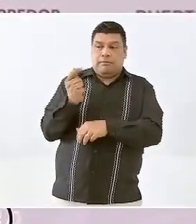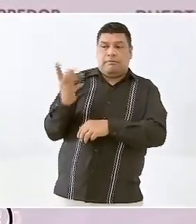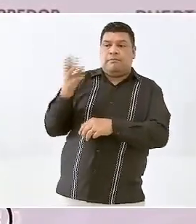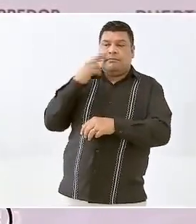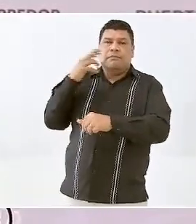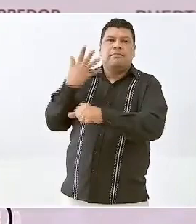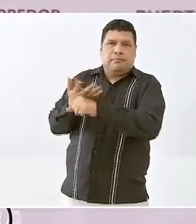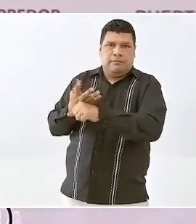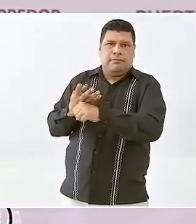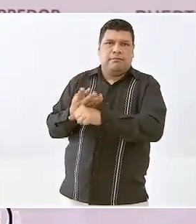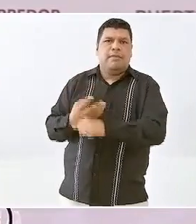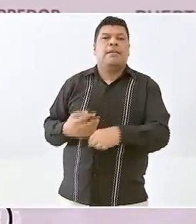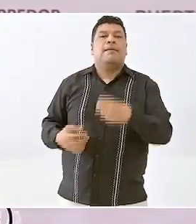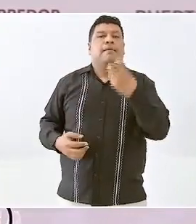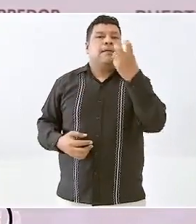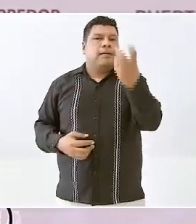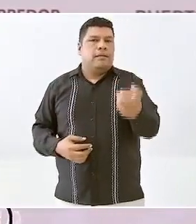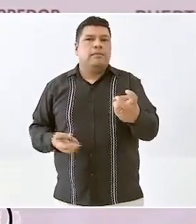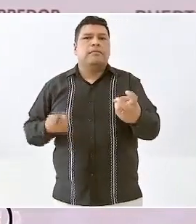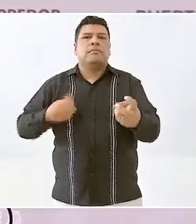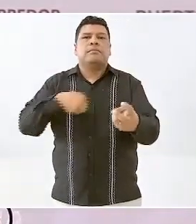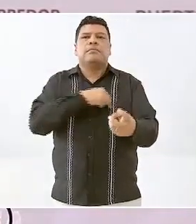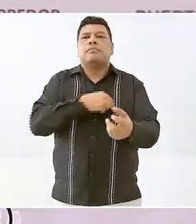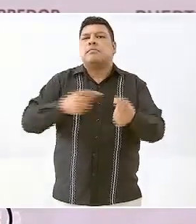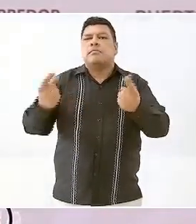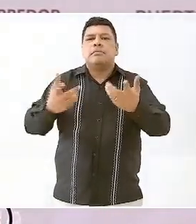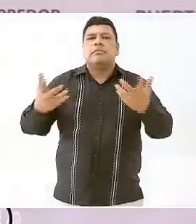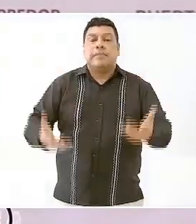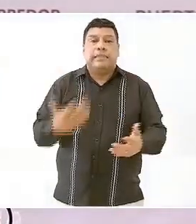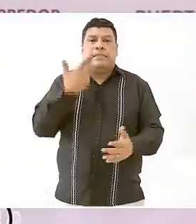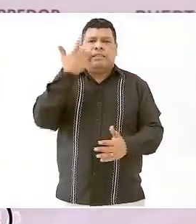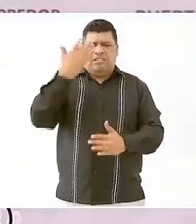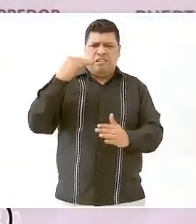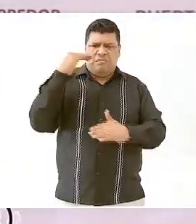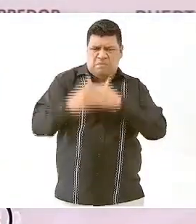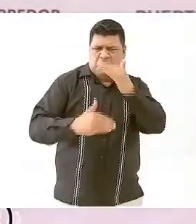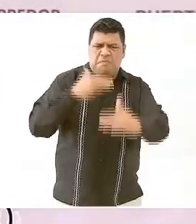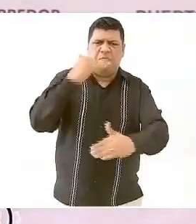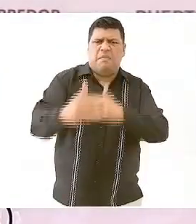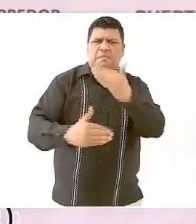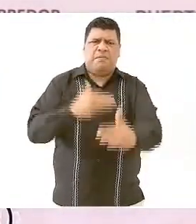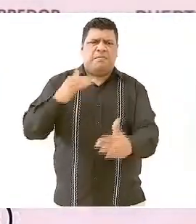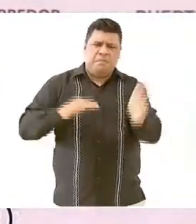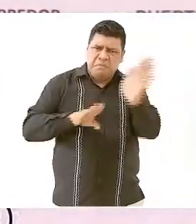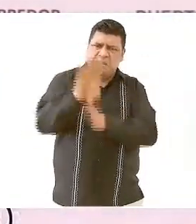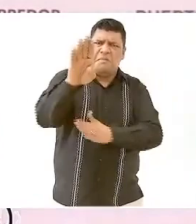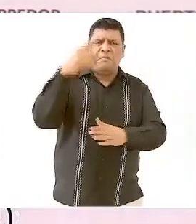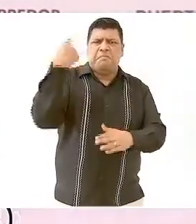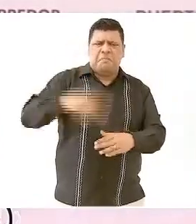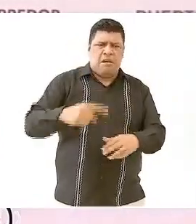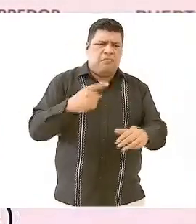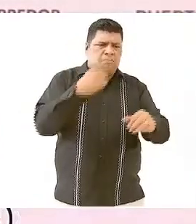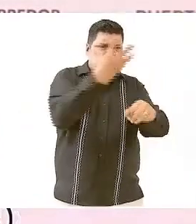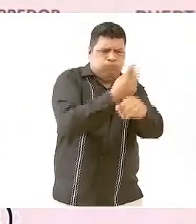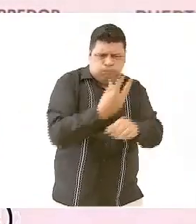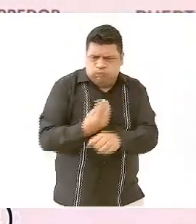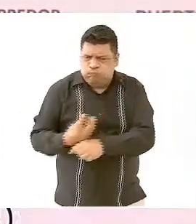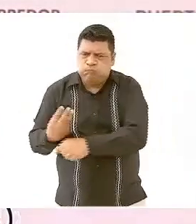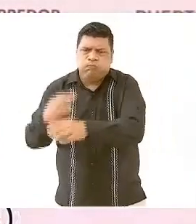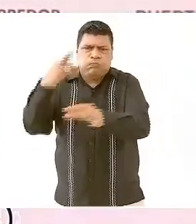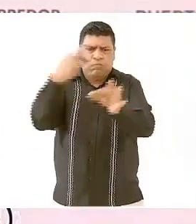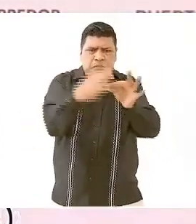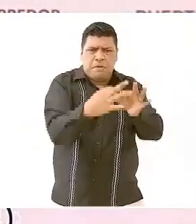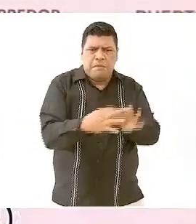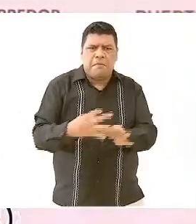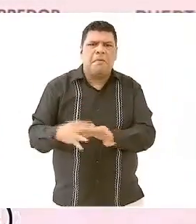Vamos por eso a seguir avanzando en la construcción de las obras. Sí nos